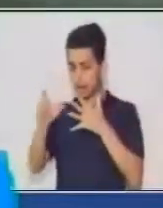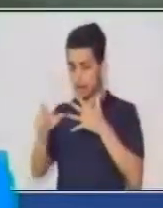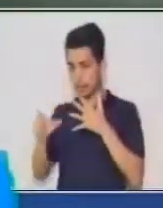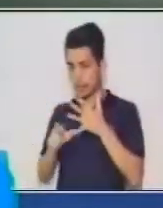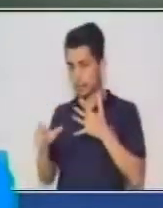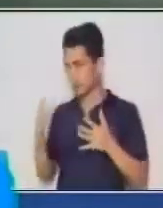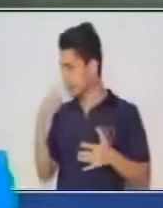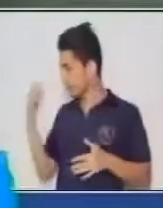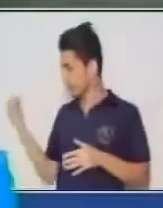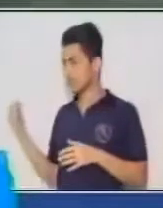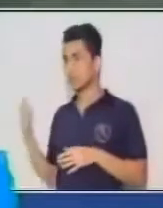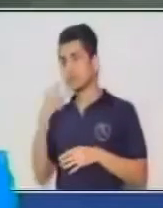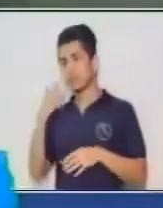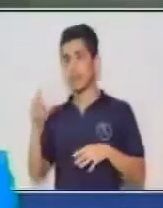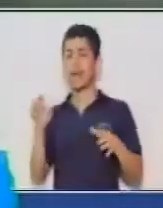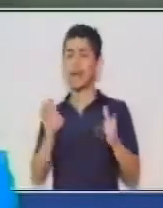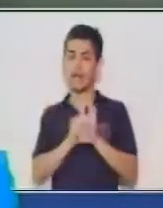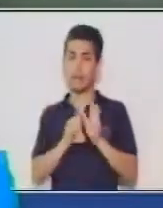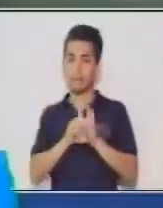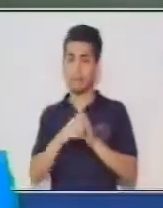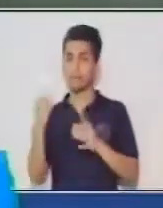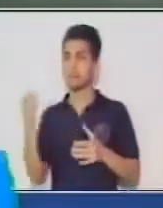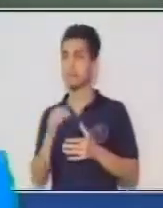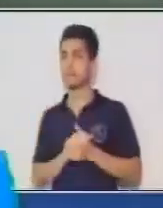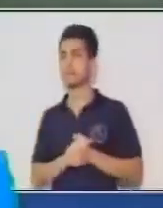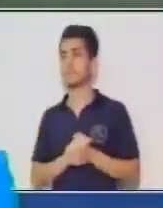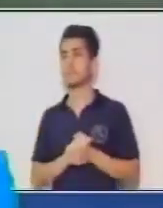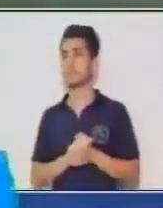vamos a ir a los ejemplos del día de hoy.